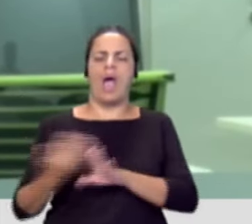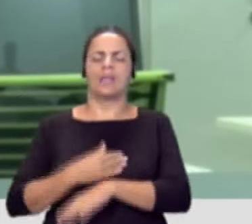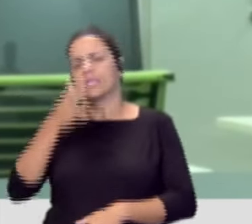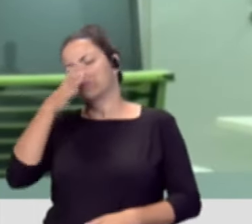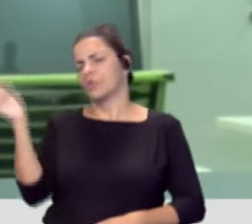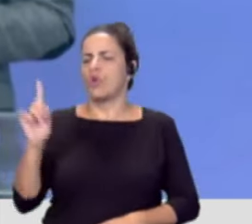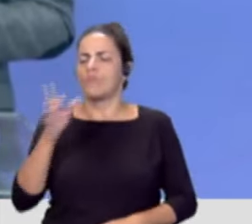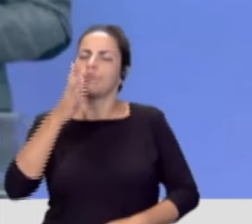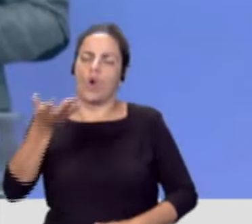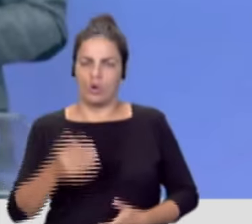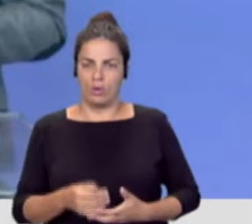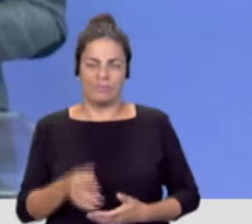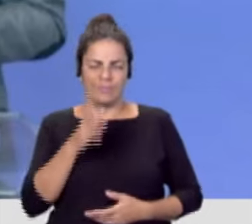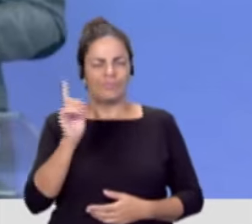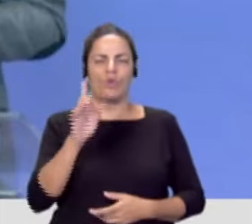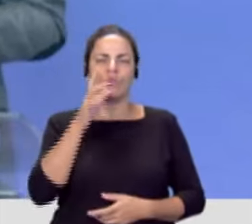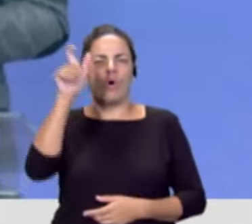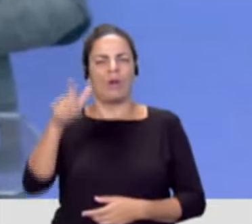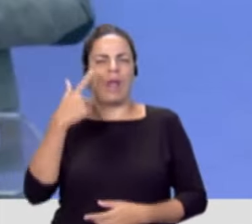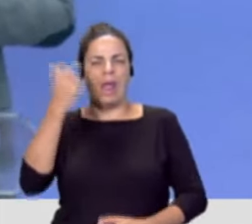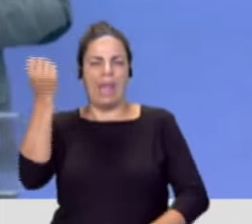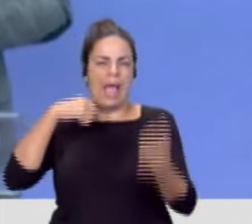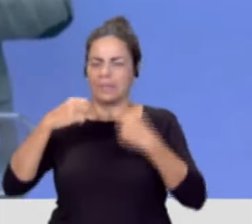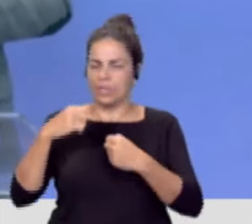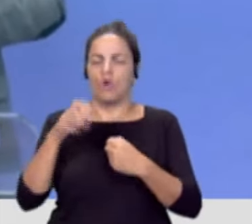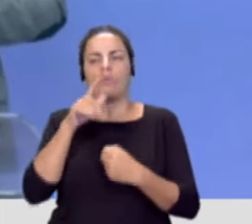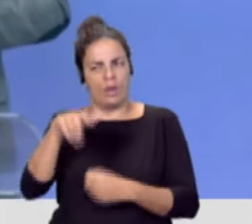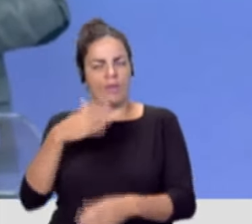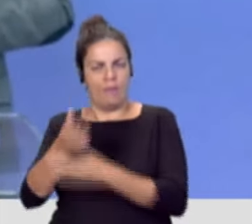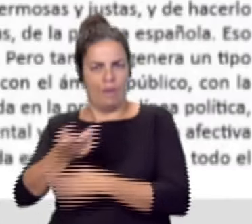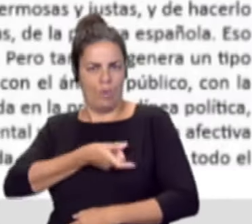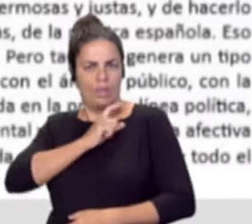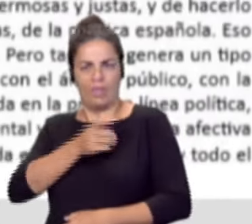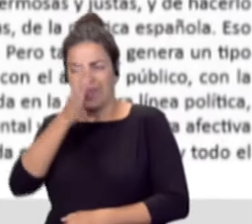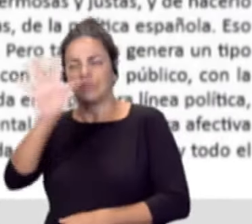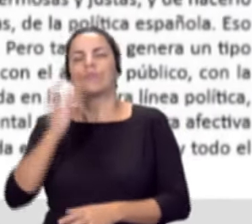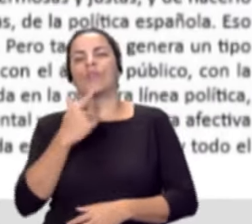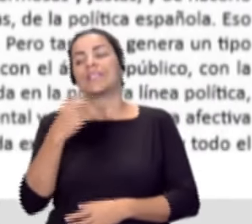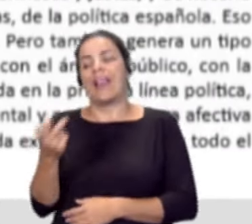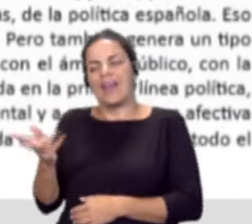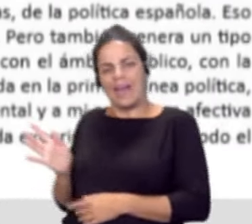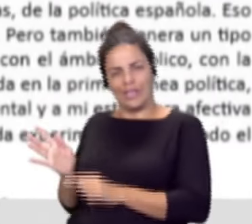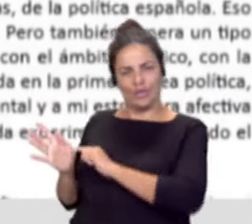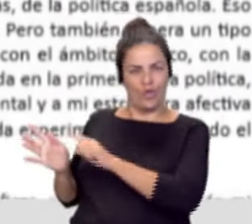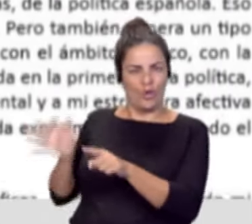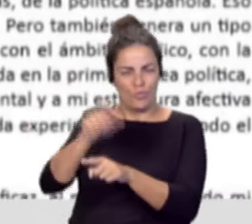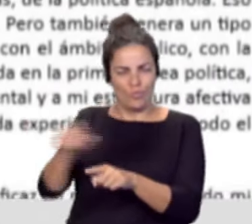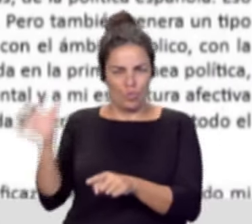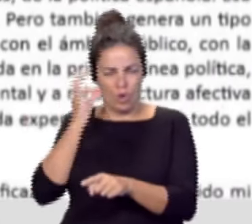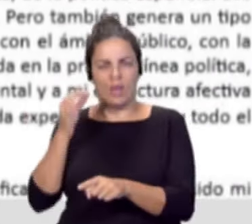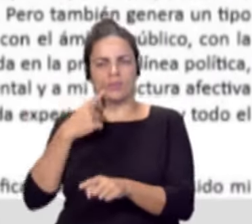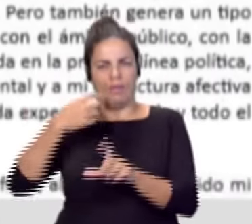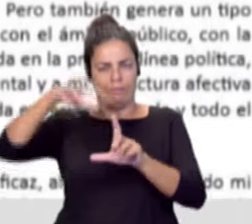Refiriéndose a la actriz, a Elisa Moulia, que sí que ha ido a la policía, sino al resto, las que han hecho las denuncias y que ahora podrían también seguir la